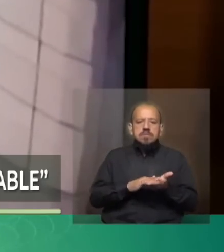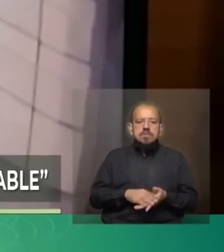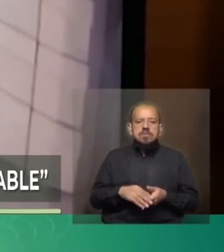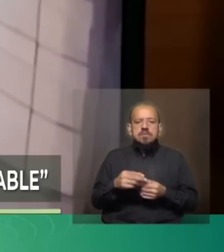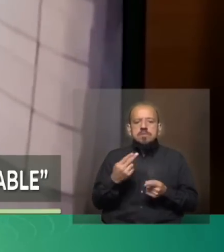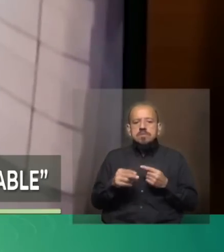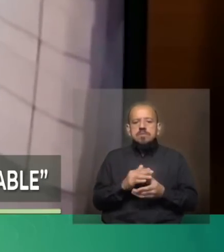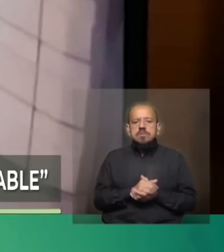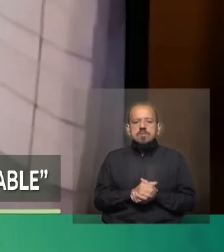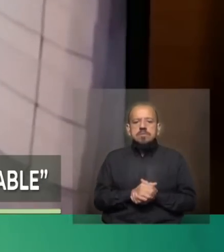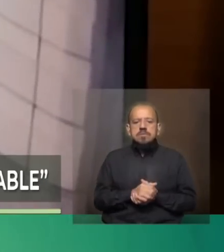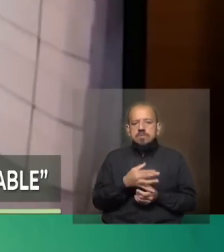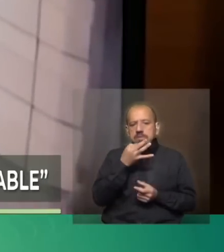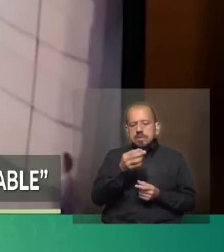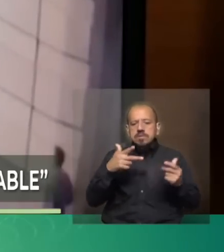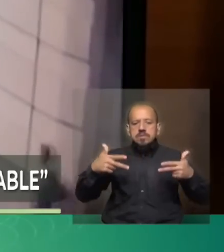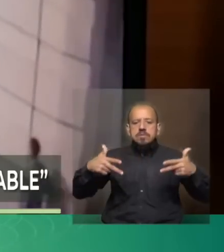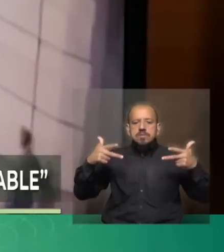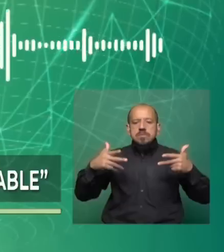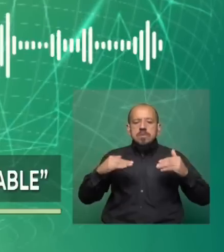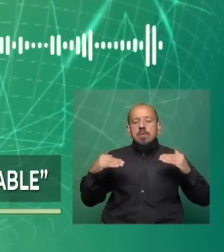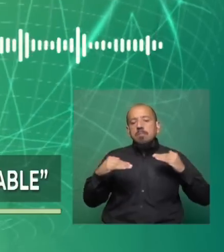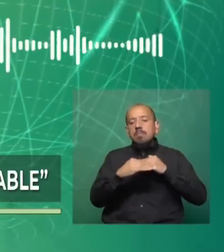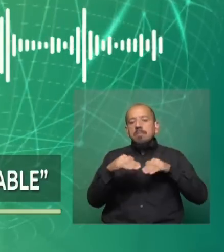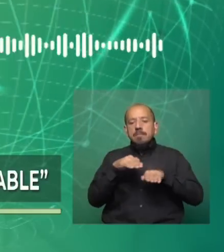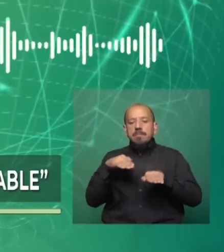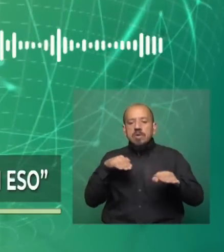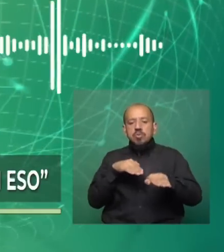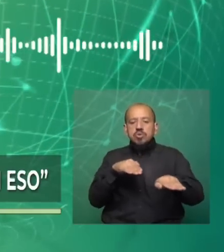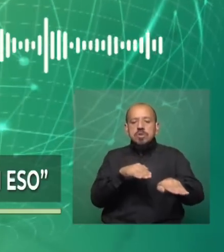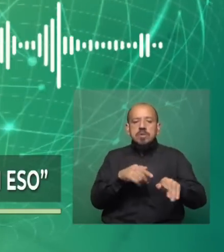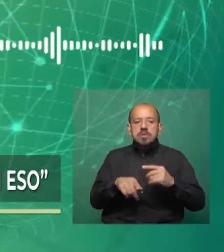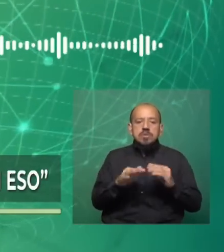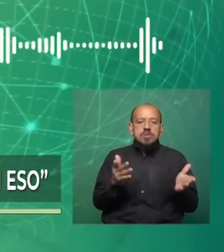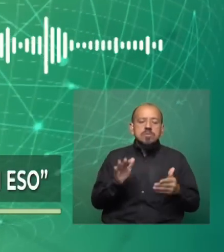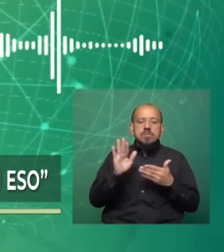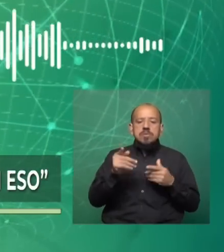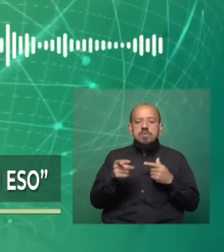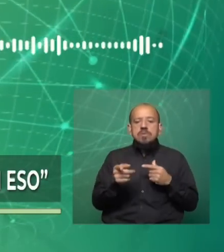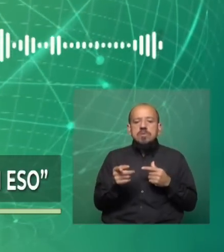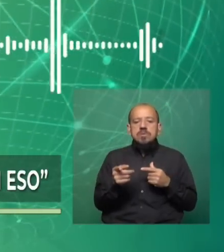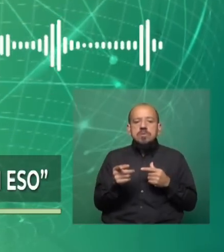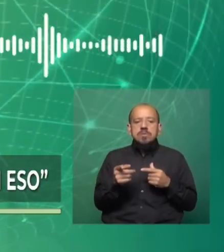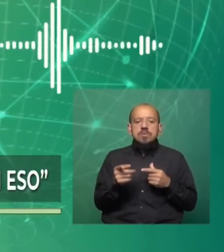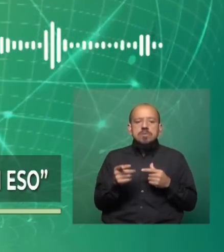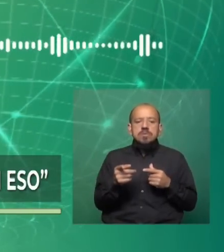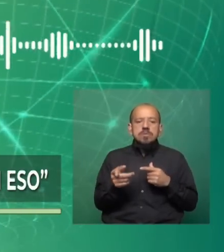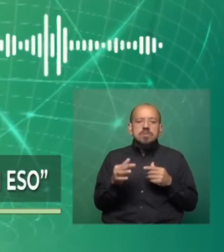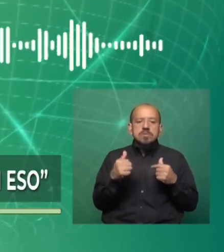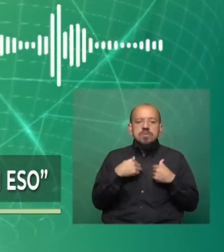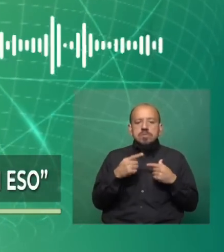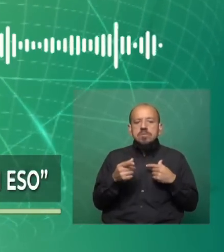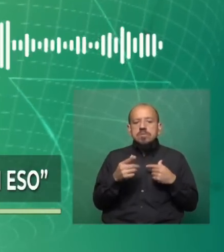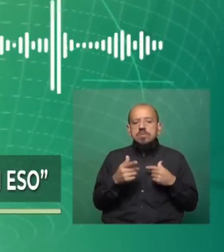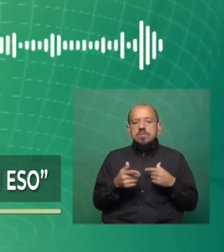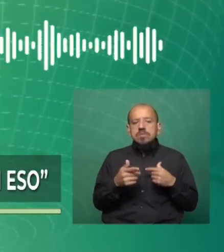pasó y patrullero puedo mandar yo no que prometo mandar porque tengo que cuidarme